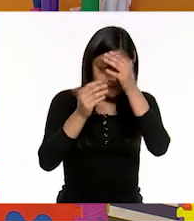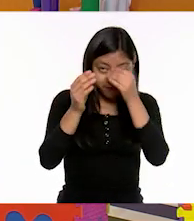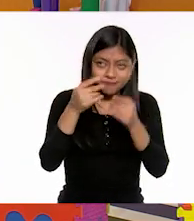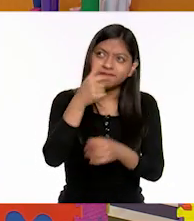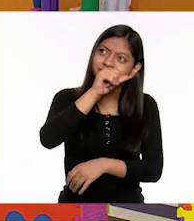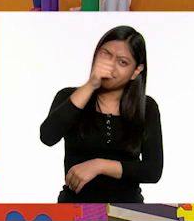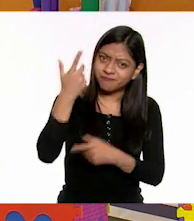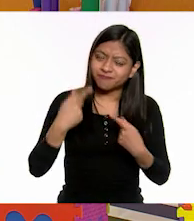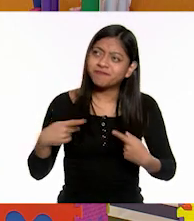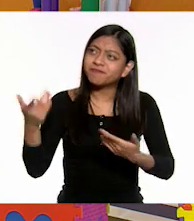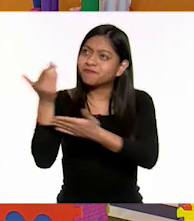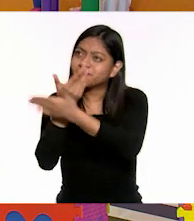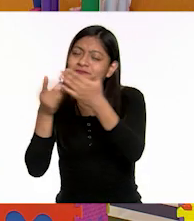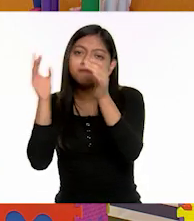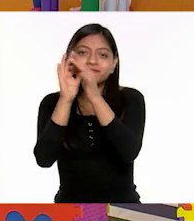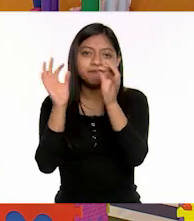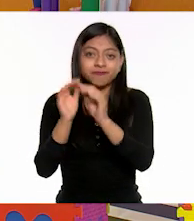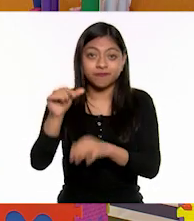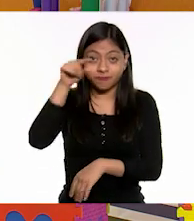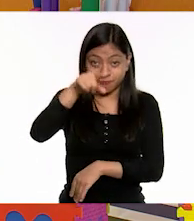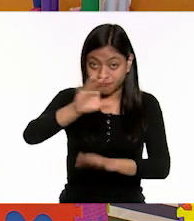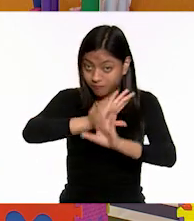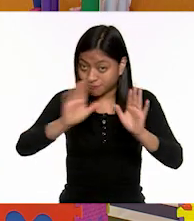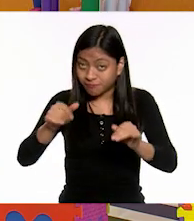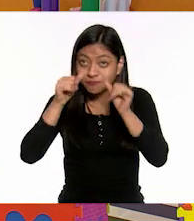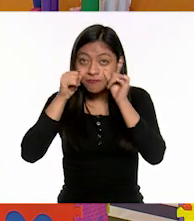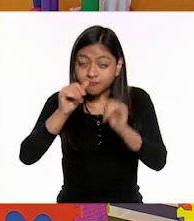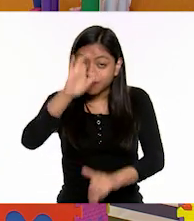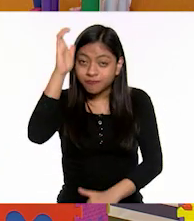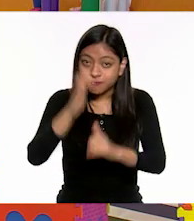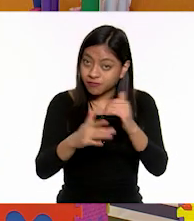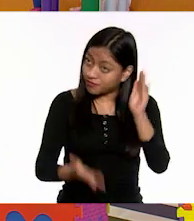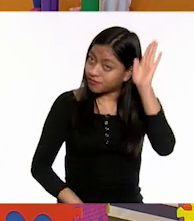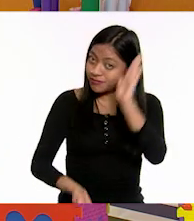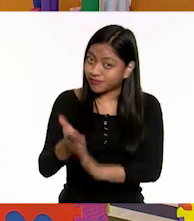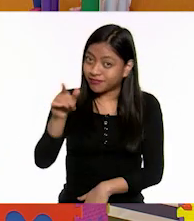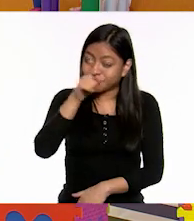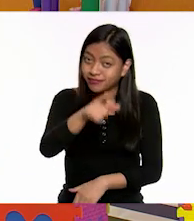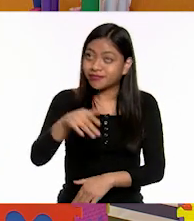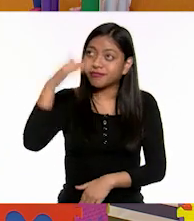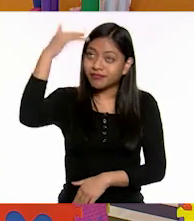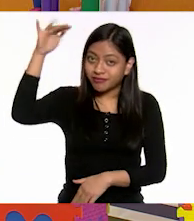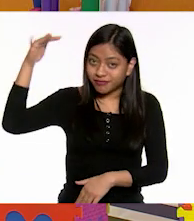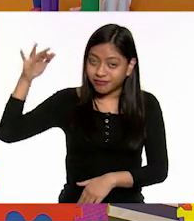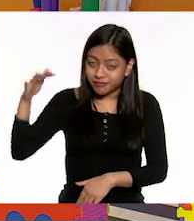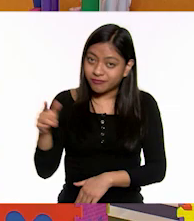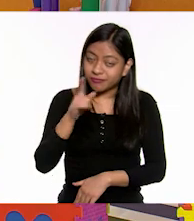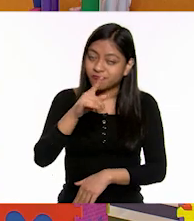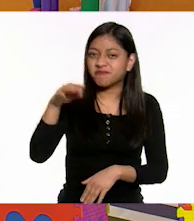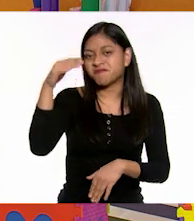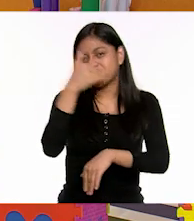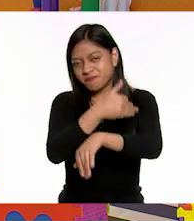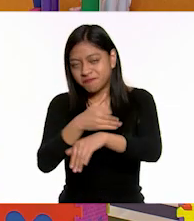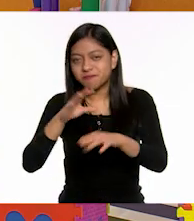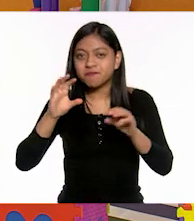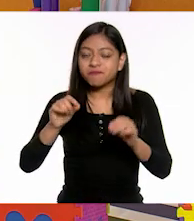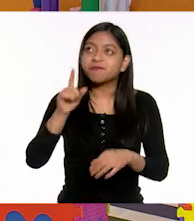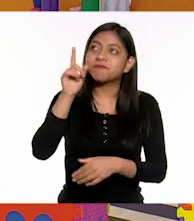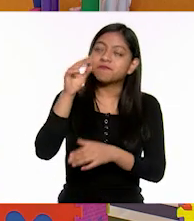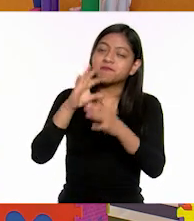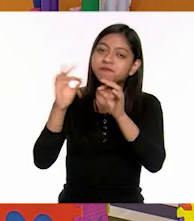clase de lengua materna así que terminando la clase de consulta con algún familiar empieza a